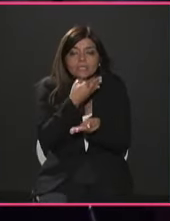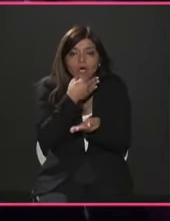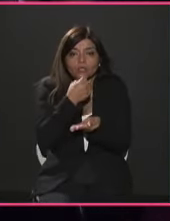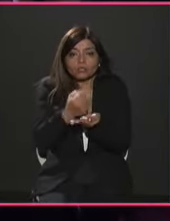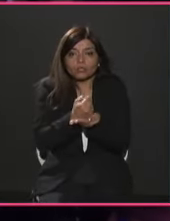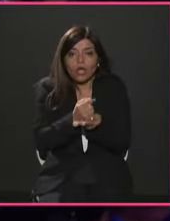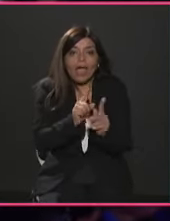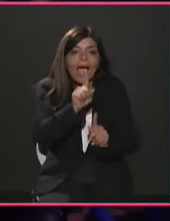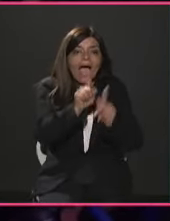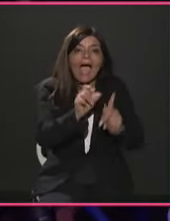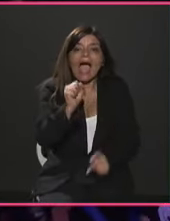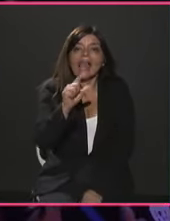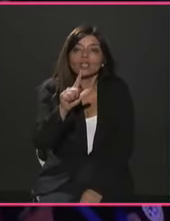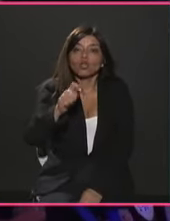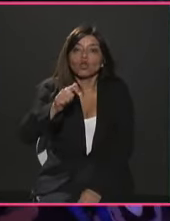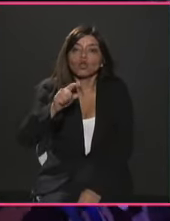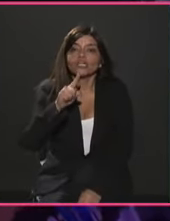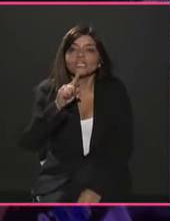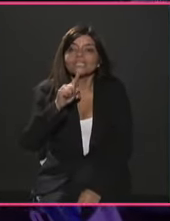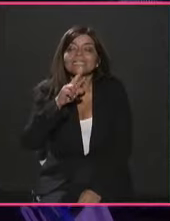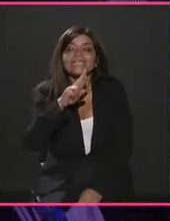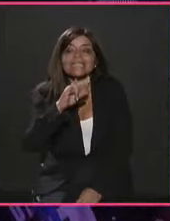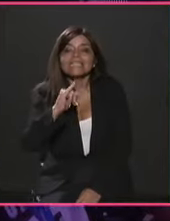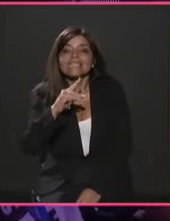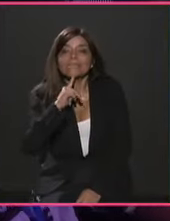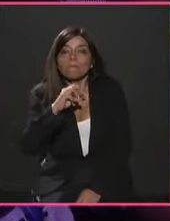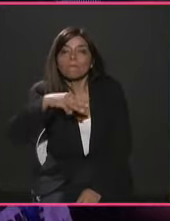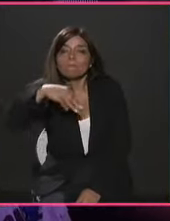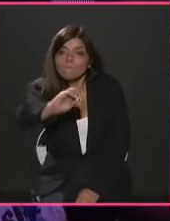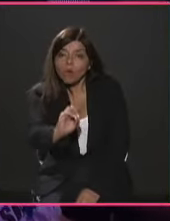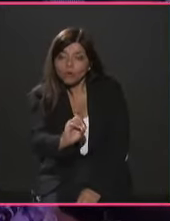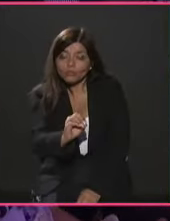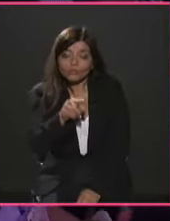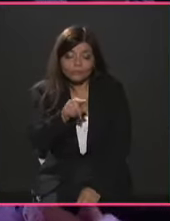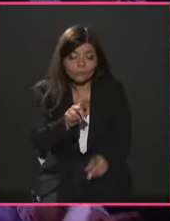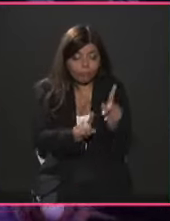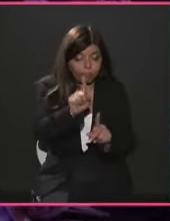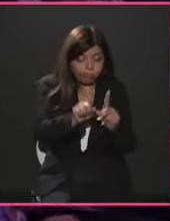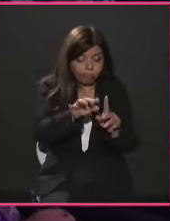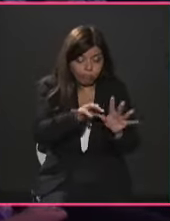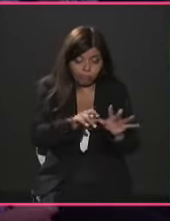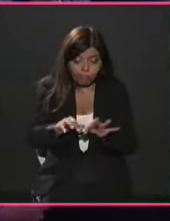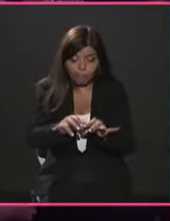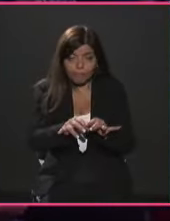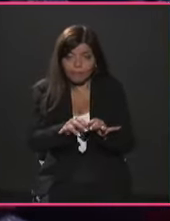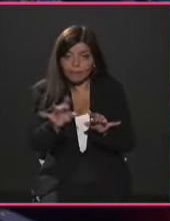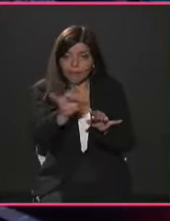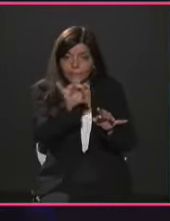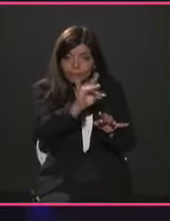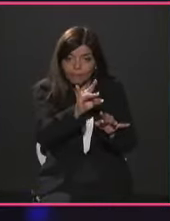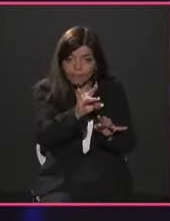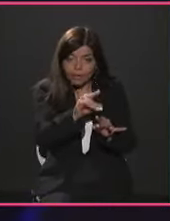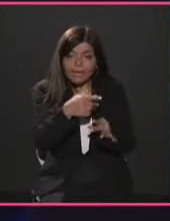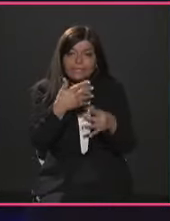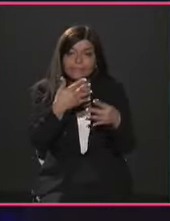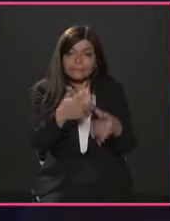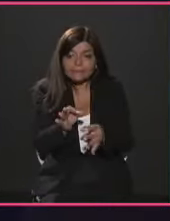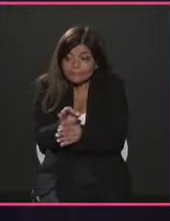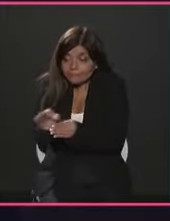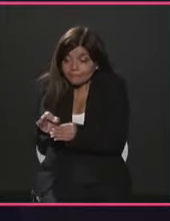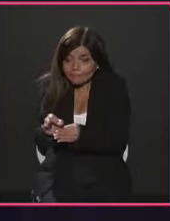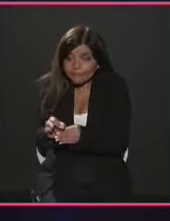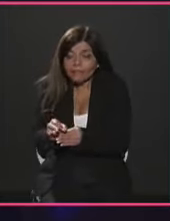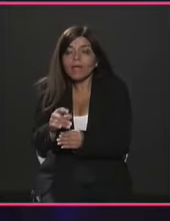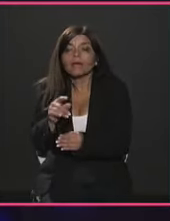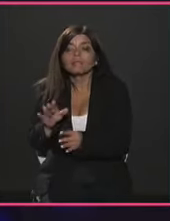ya entrenado y con la esperanza de que el algoritmo haya aprendido Esas reglas que subyacen la propiedad de ser senolíticos o no le